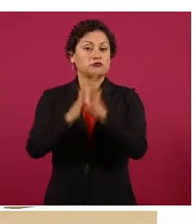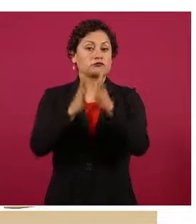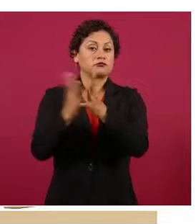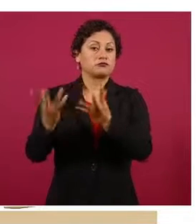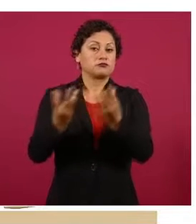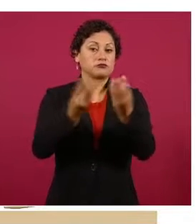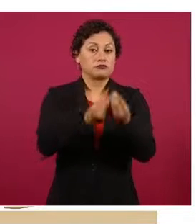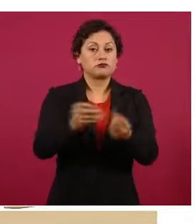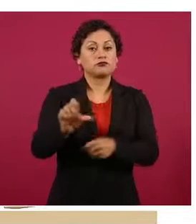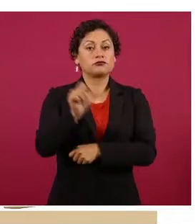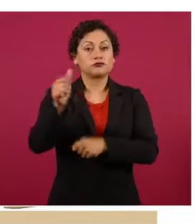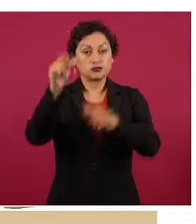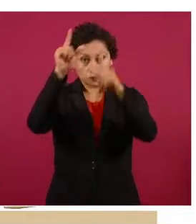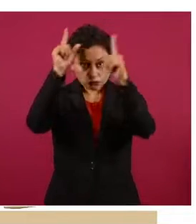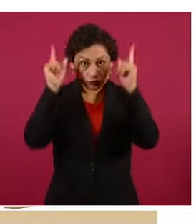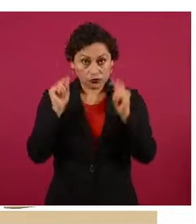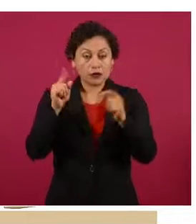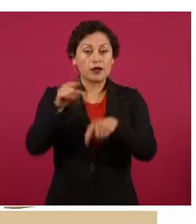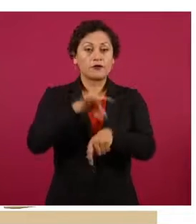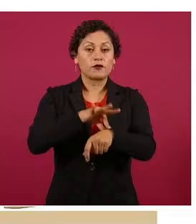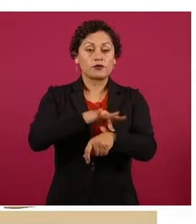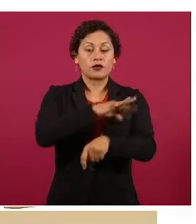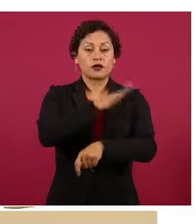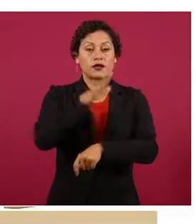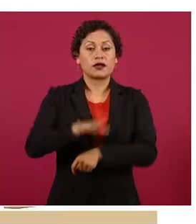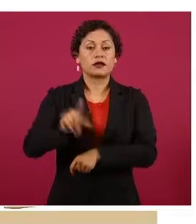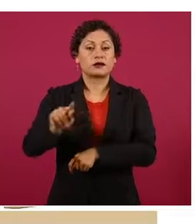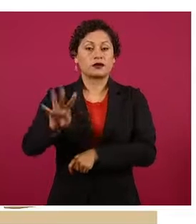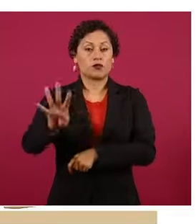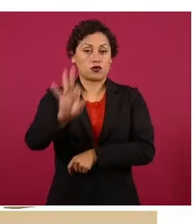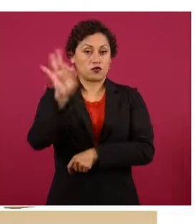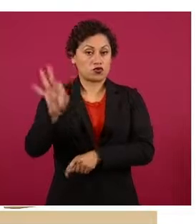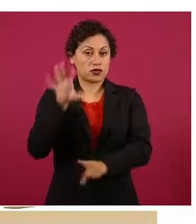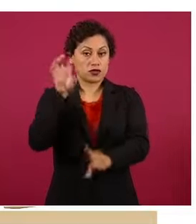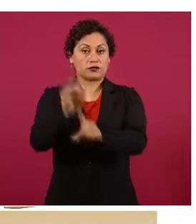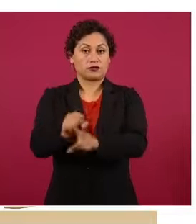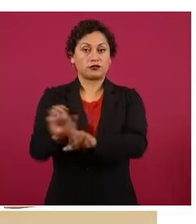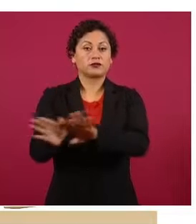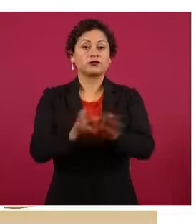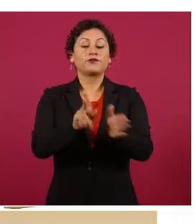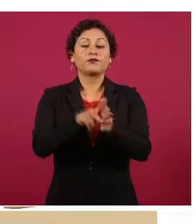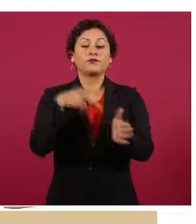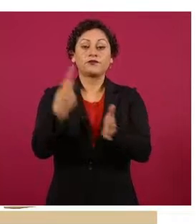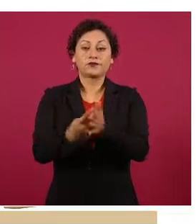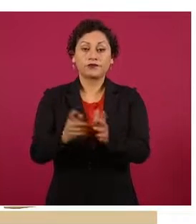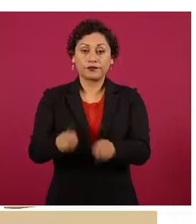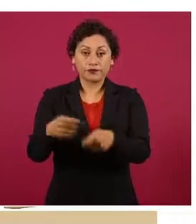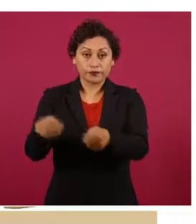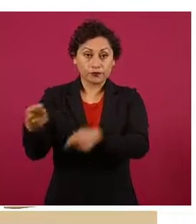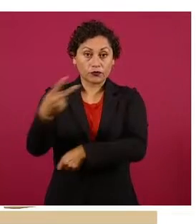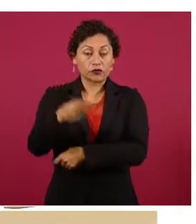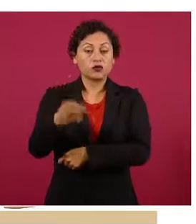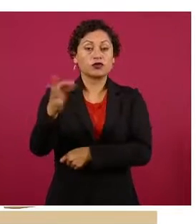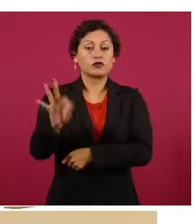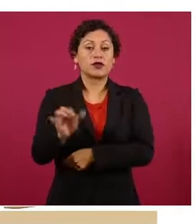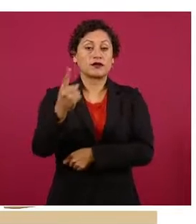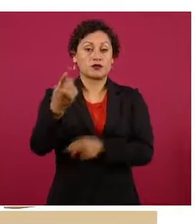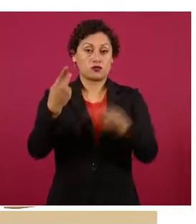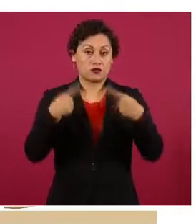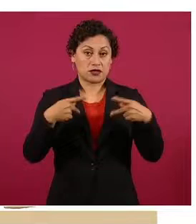enfermería hay una cobertura del 74%. El proceso de basificación ya tienen 241 personas su